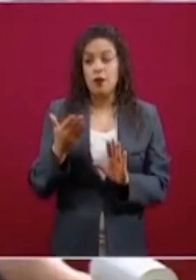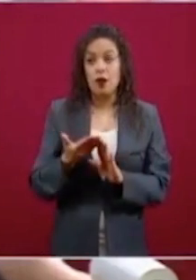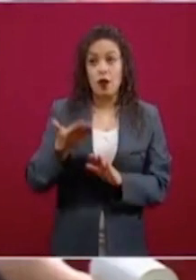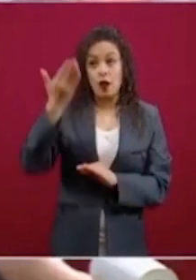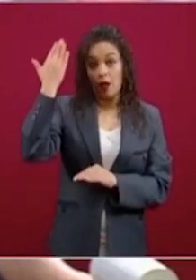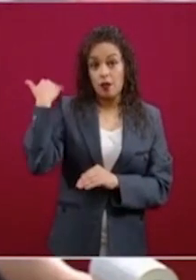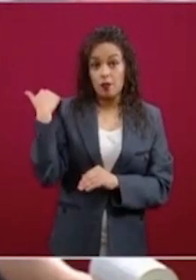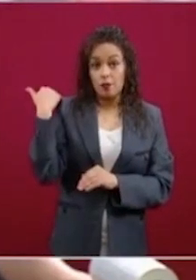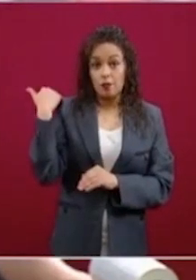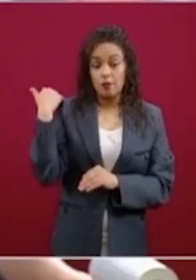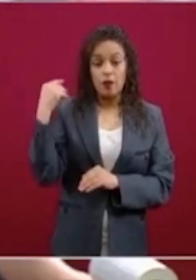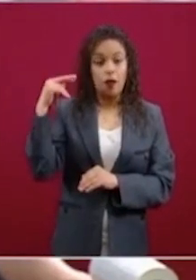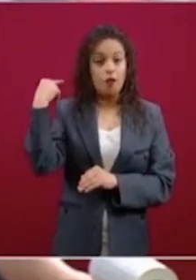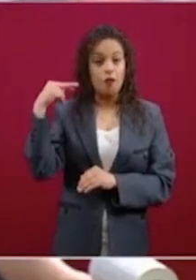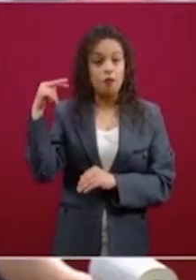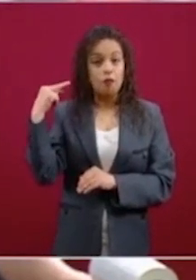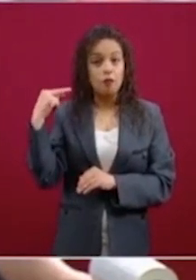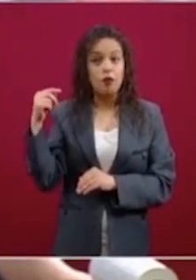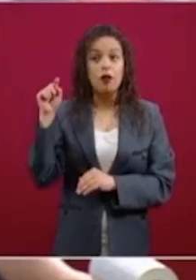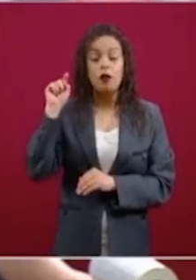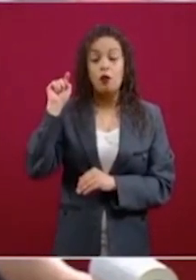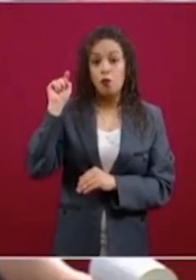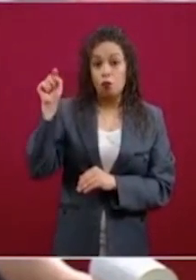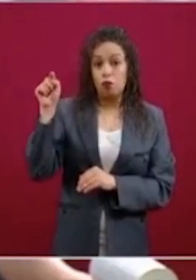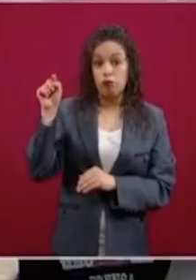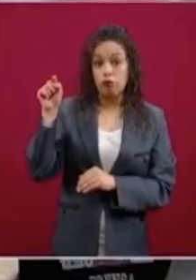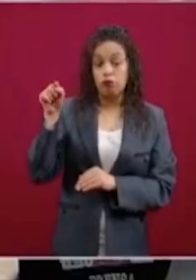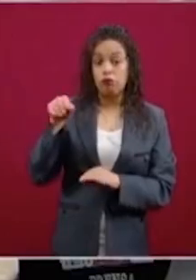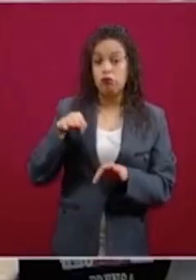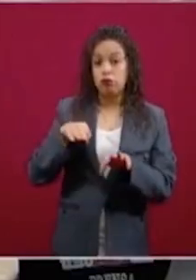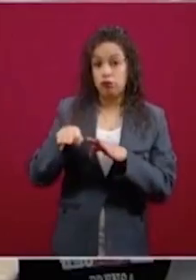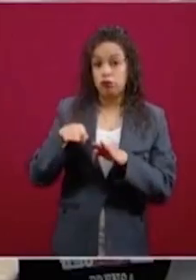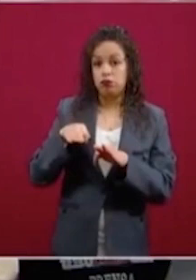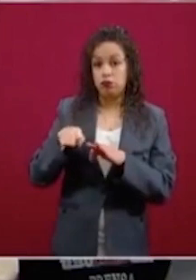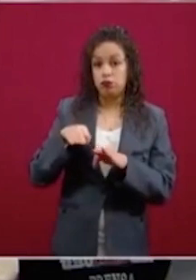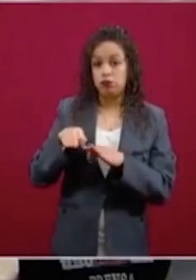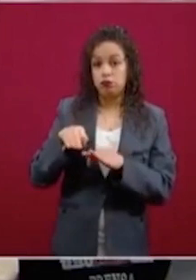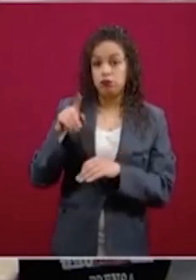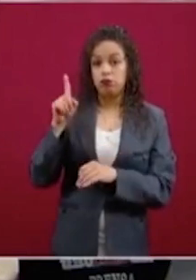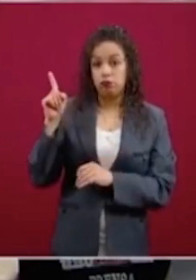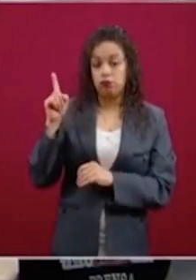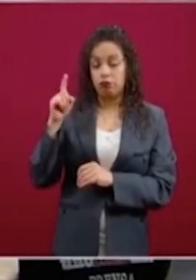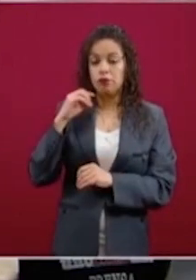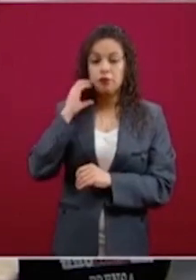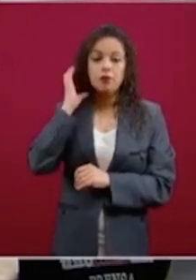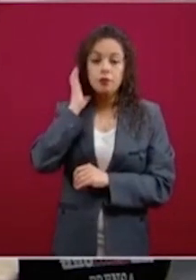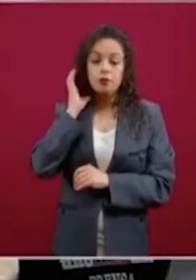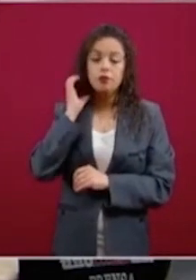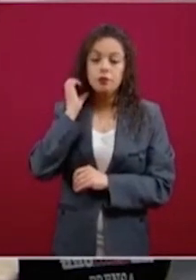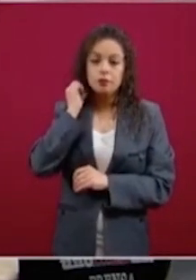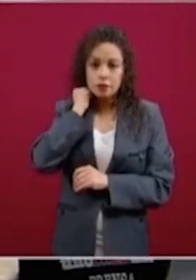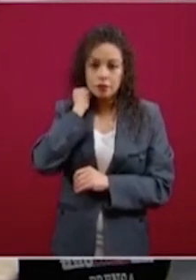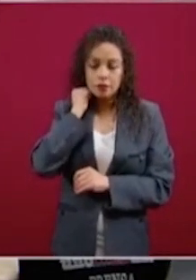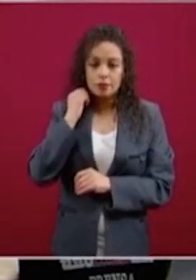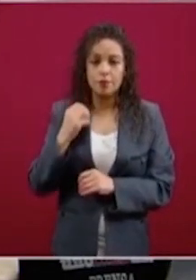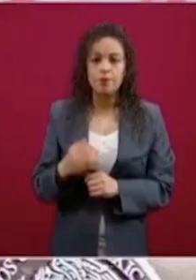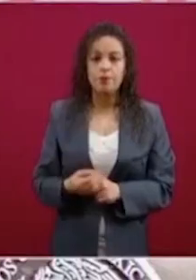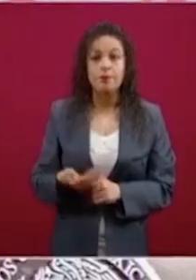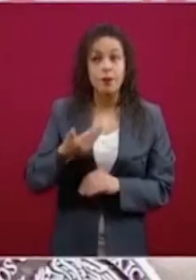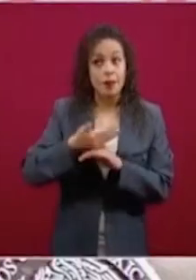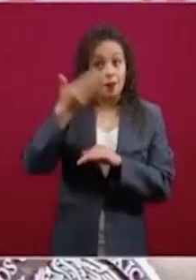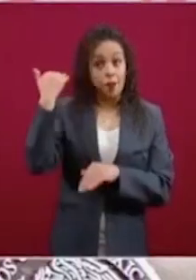en Veracruz en los tiempos de la gran corrupción.